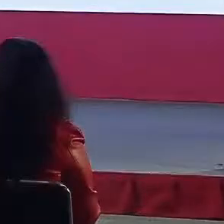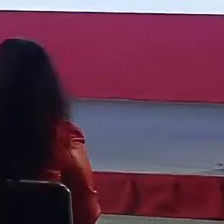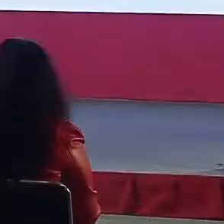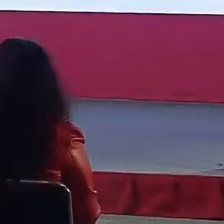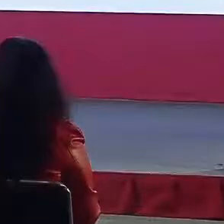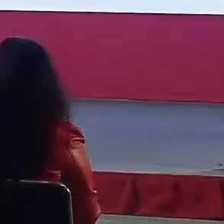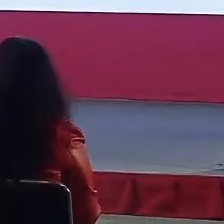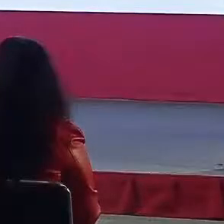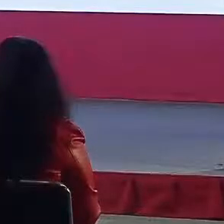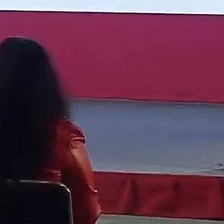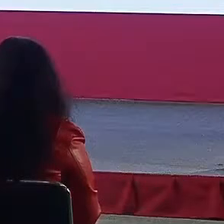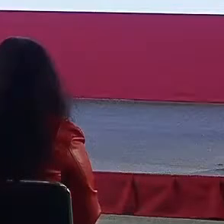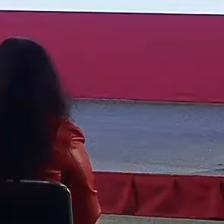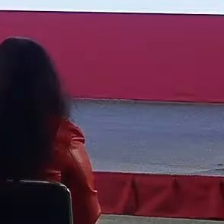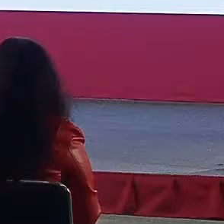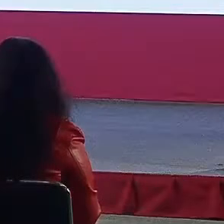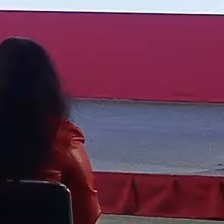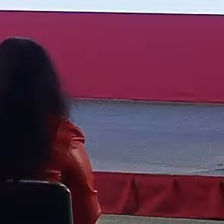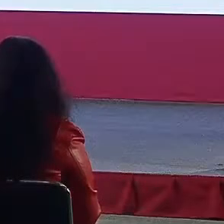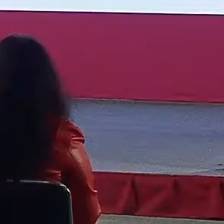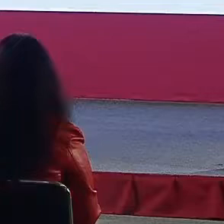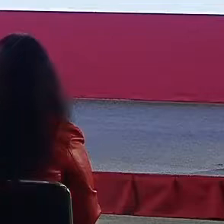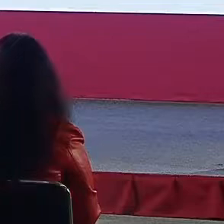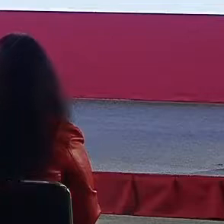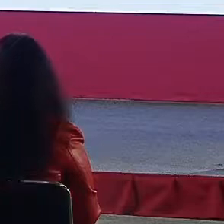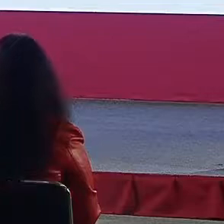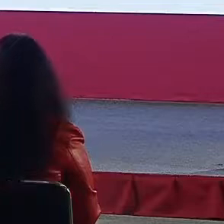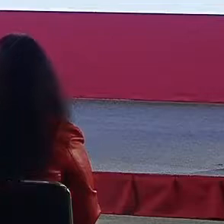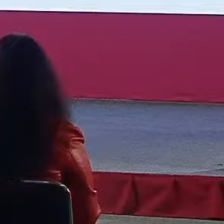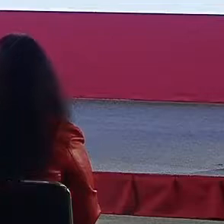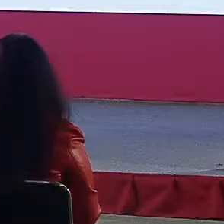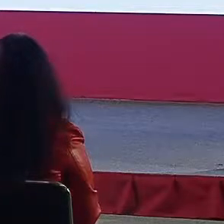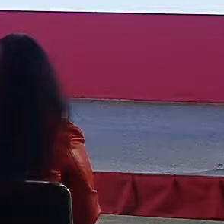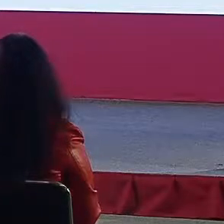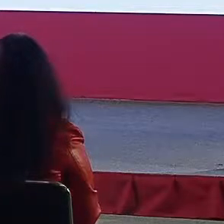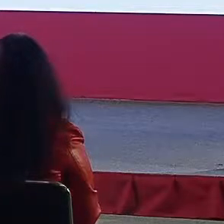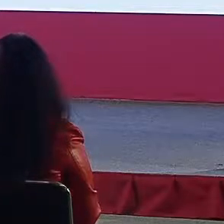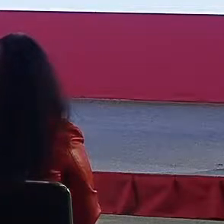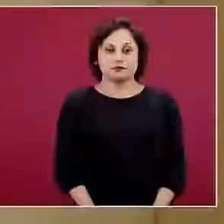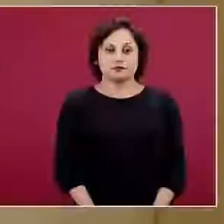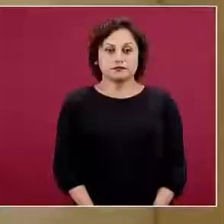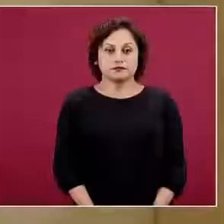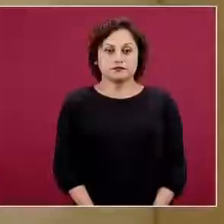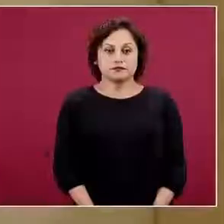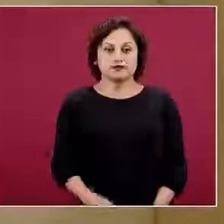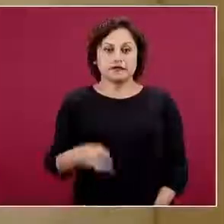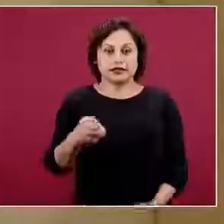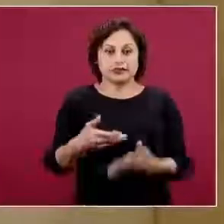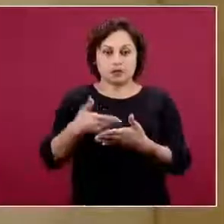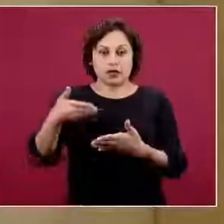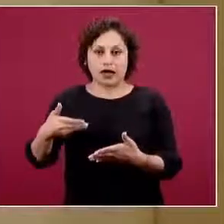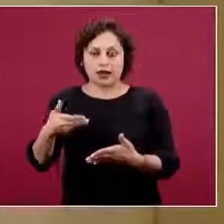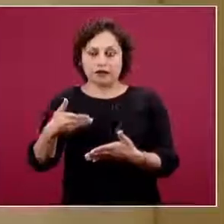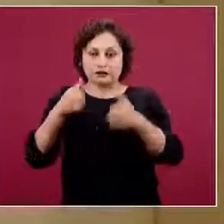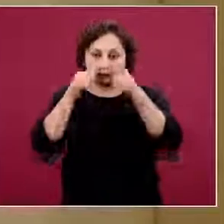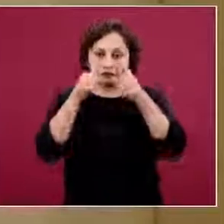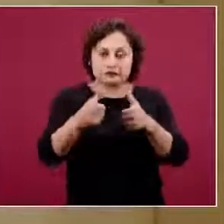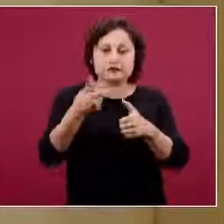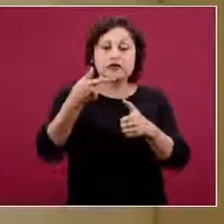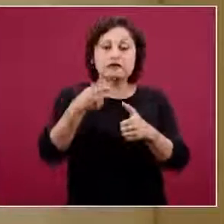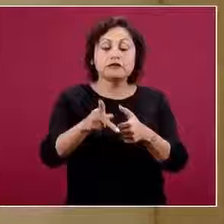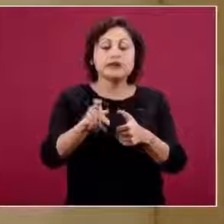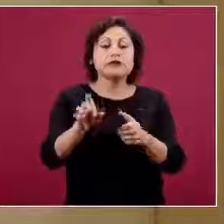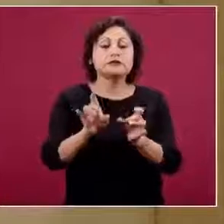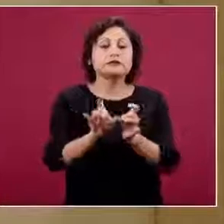con tiempo. Sin embargo, en los sismos, pues es impredecible, no lo podemos hacer con este tiempo. Por eso es importante que